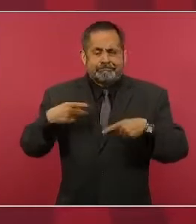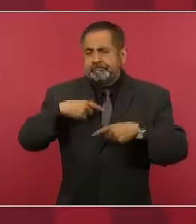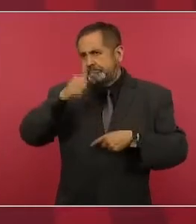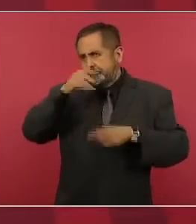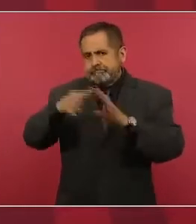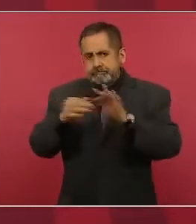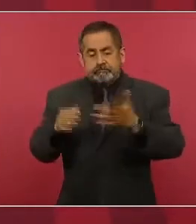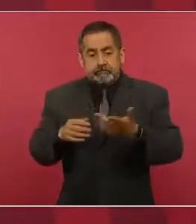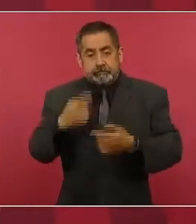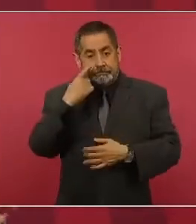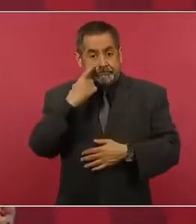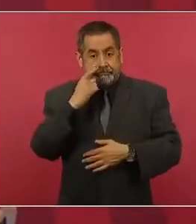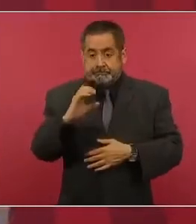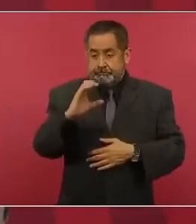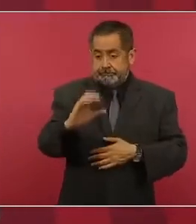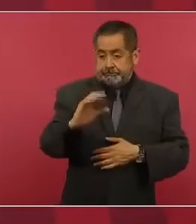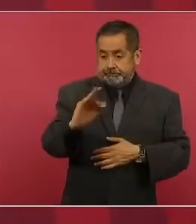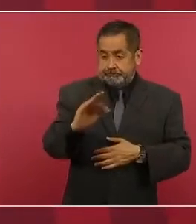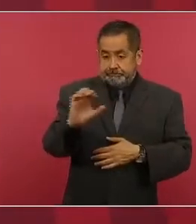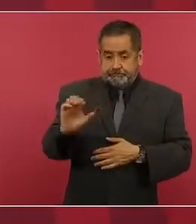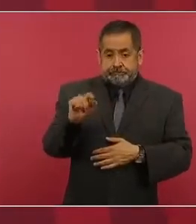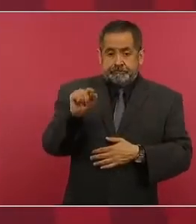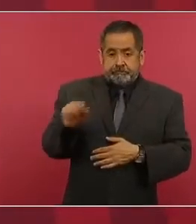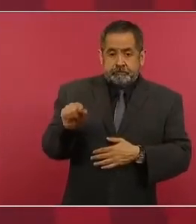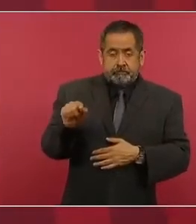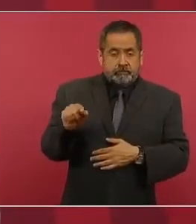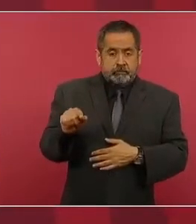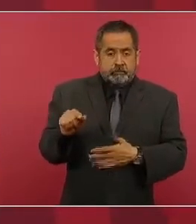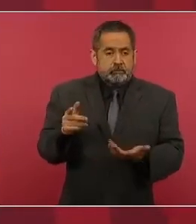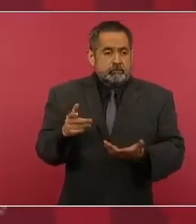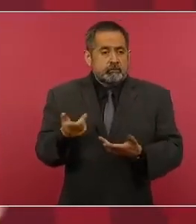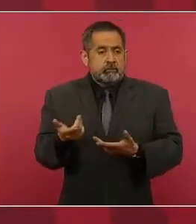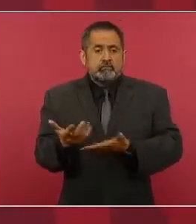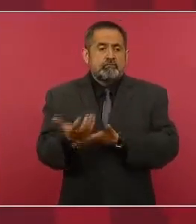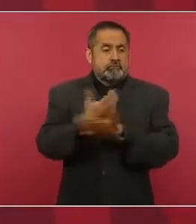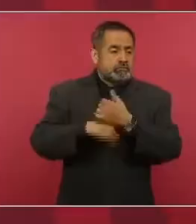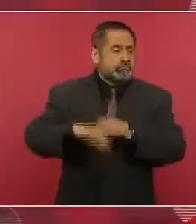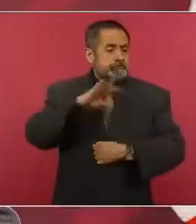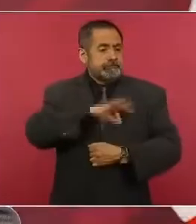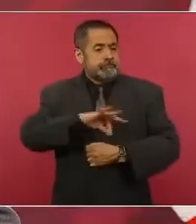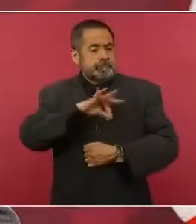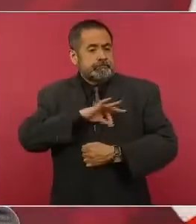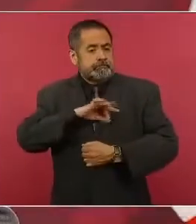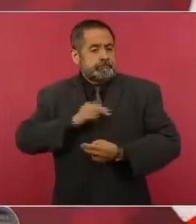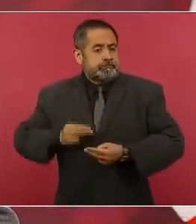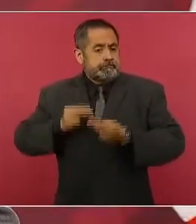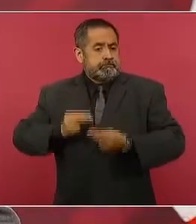La Comisión Federal de Electricidad no tiene fines de lucro.